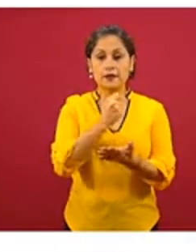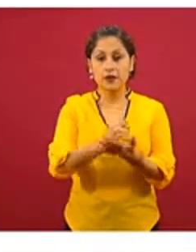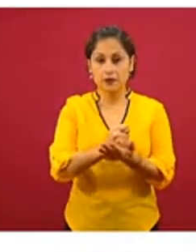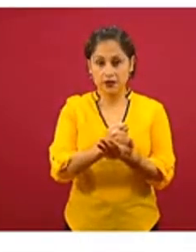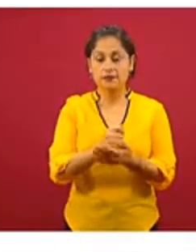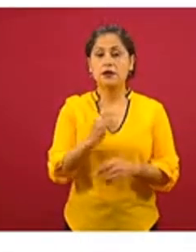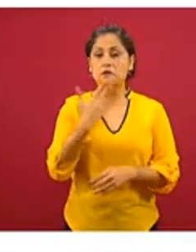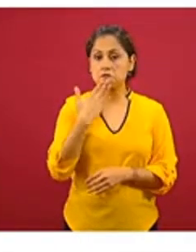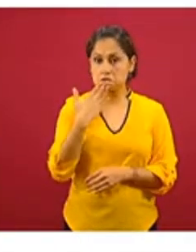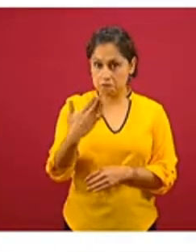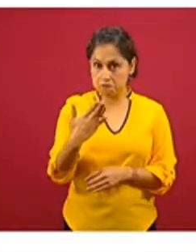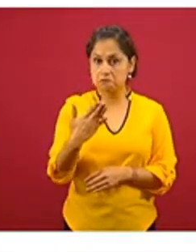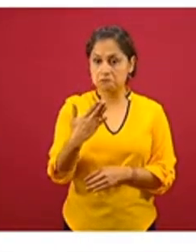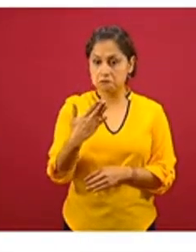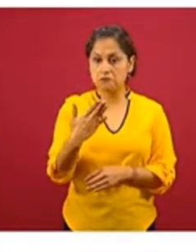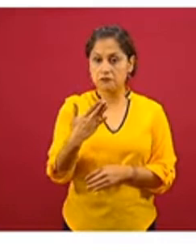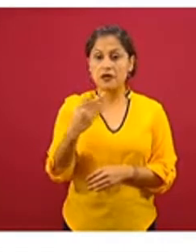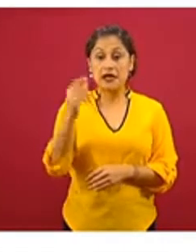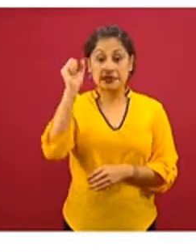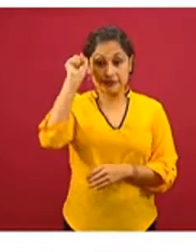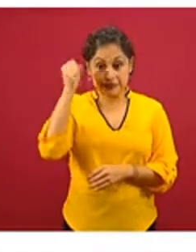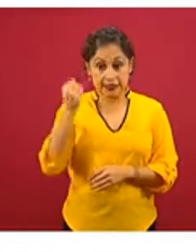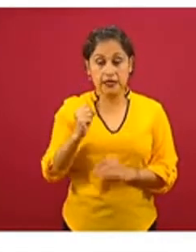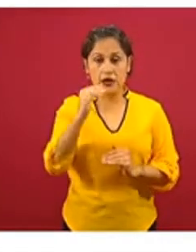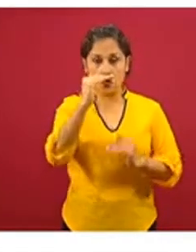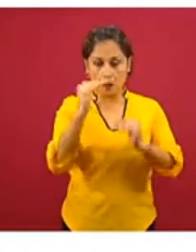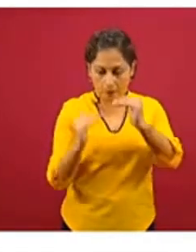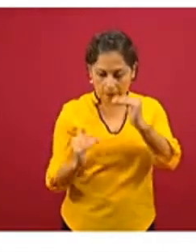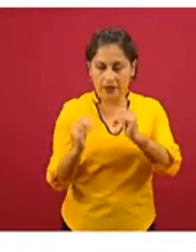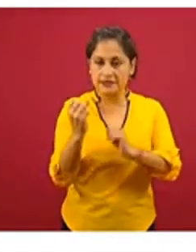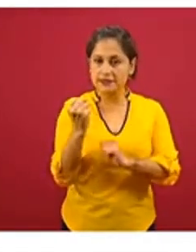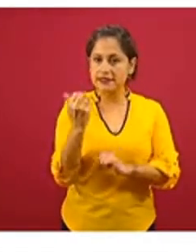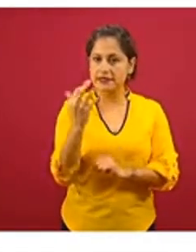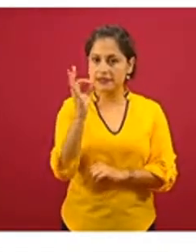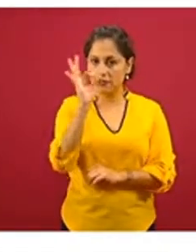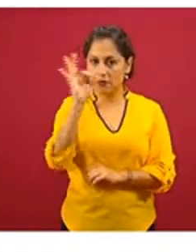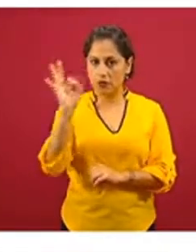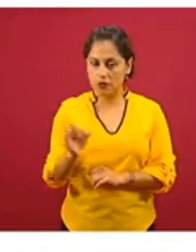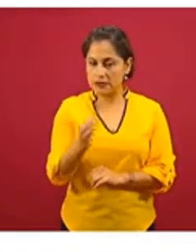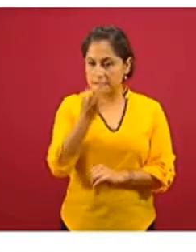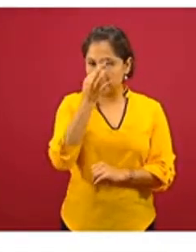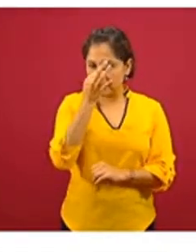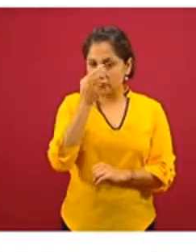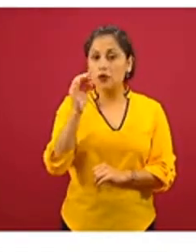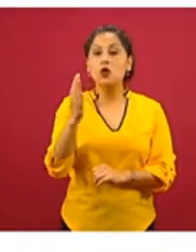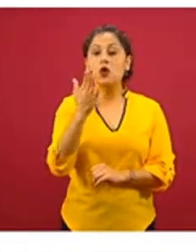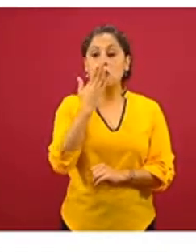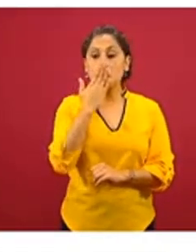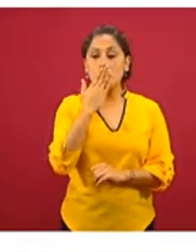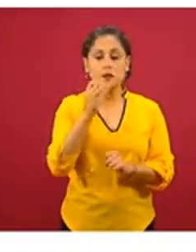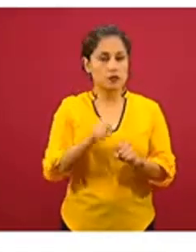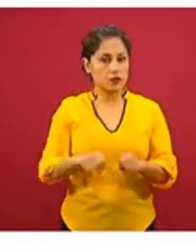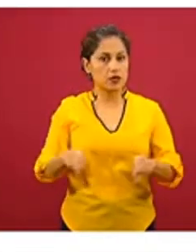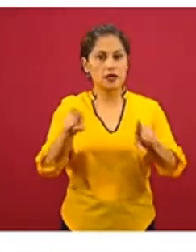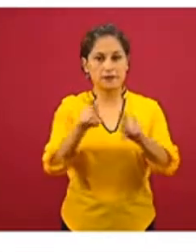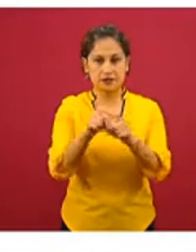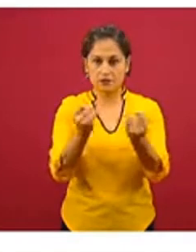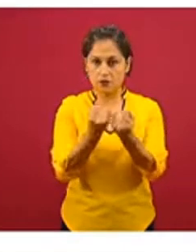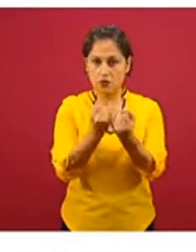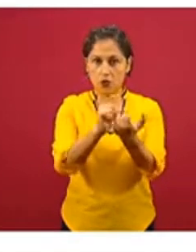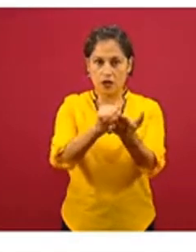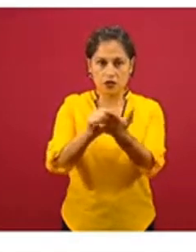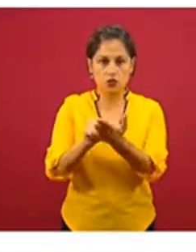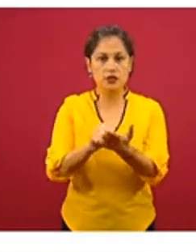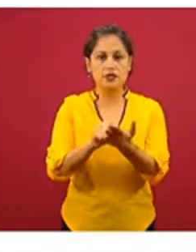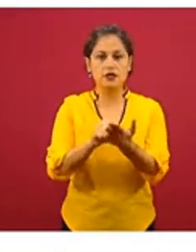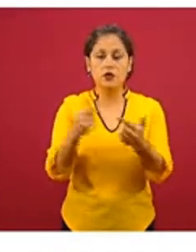también llegando Sinaloa a la meta del 65%, al igual que Sonora, con Twitter y los